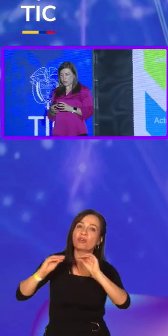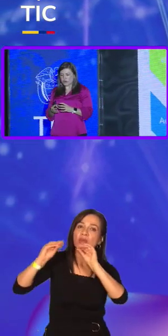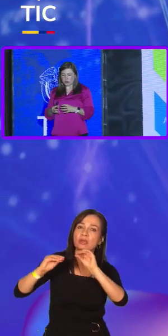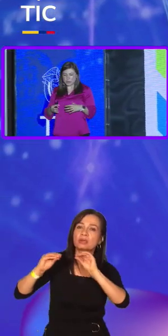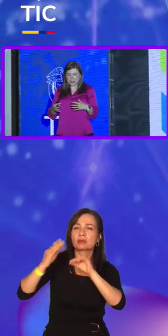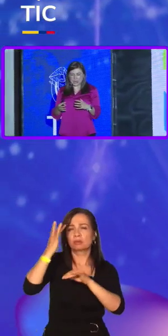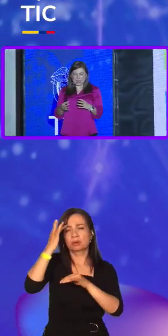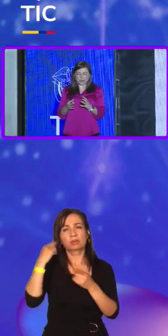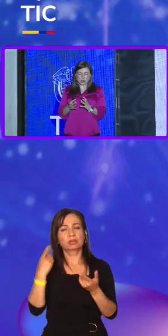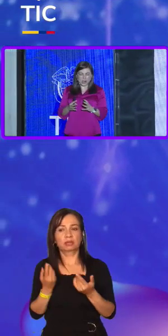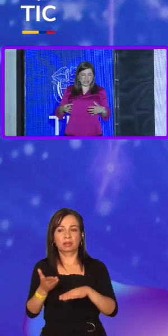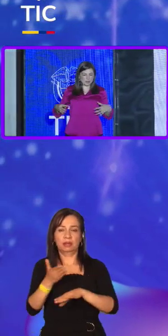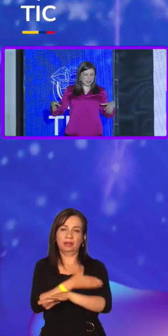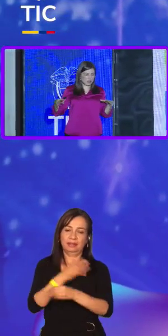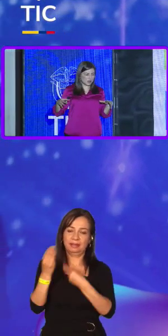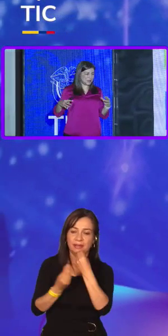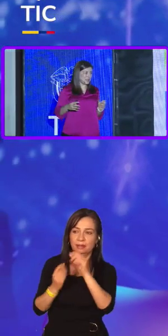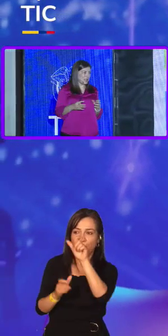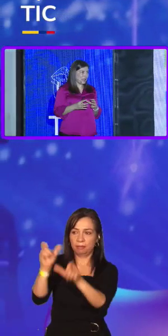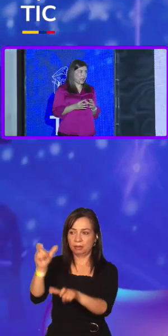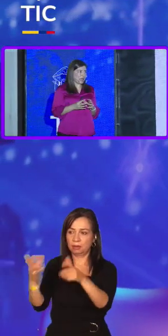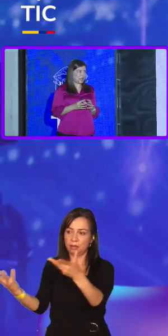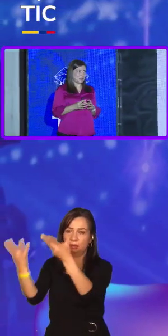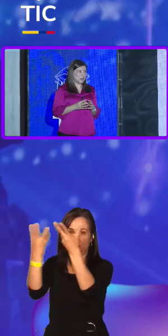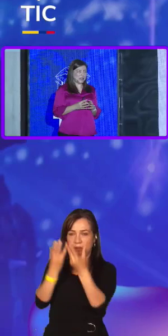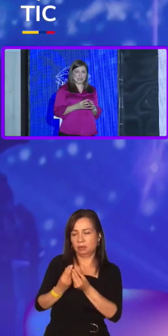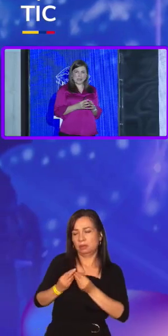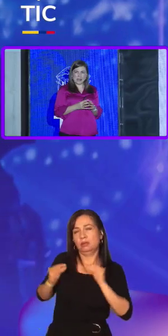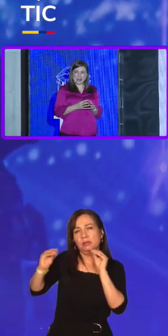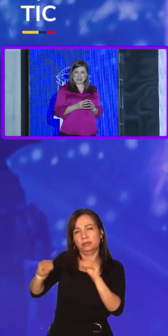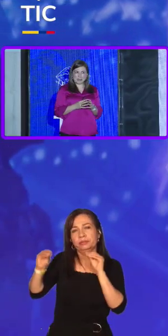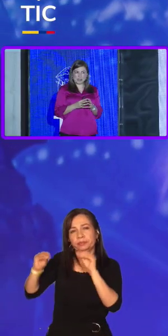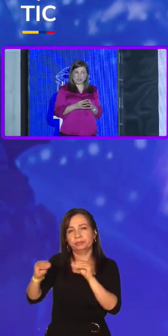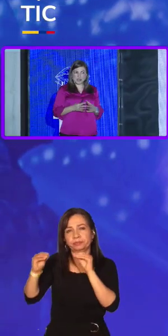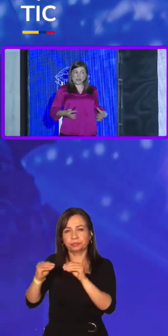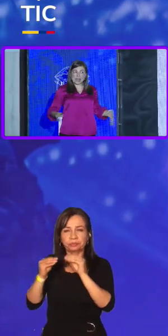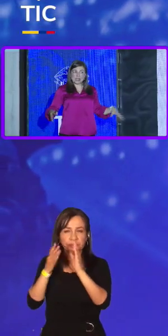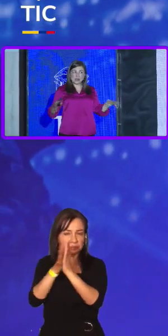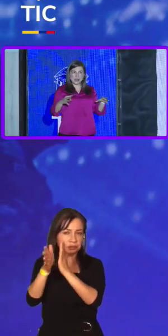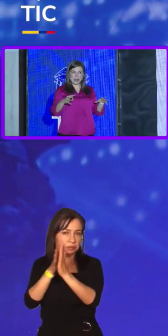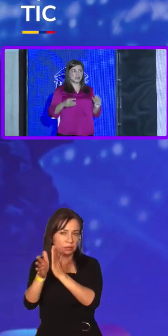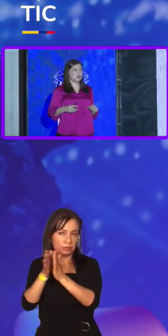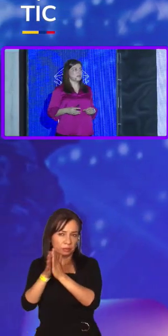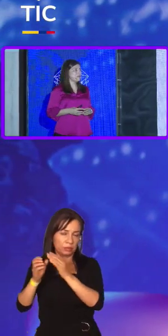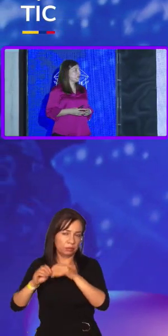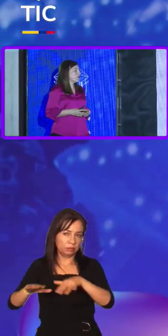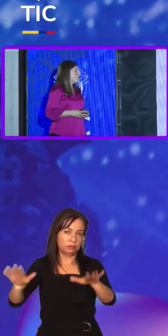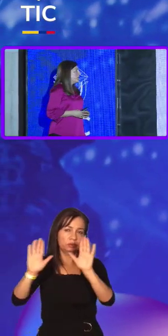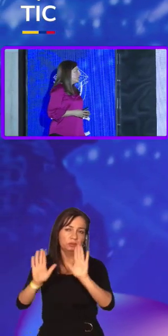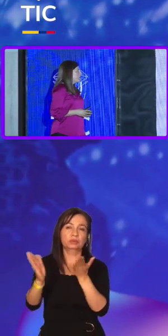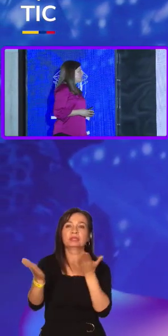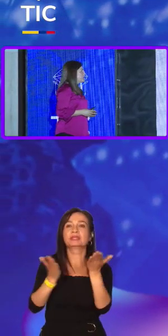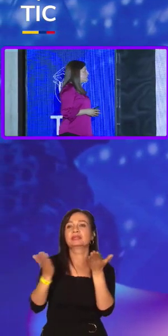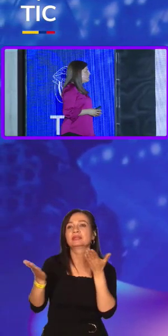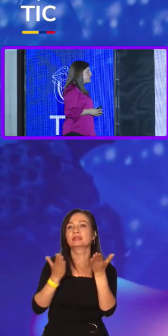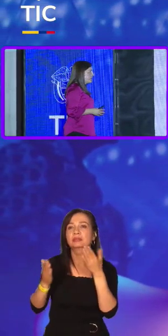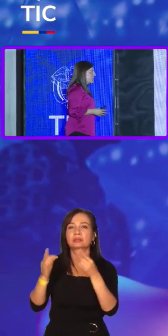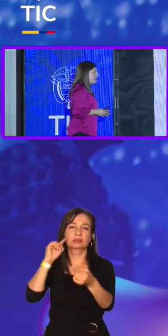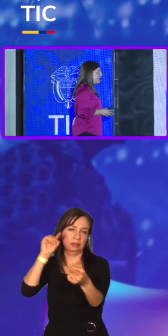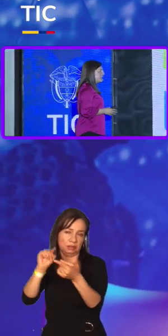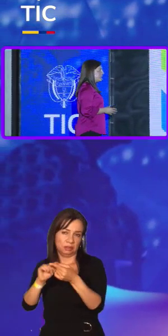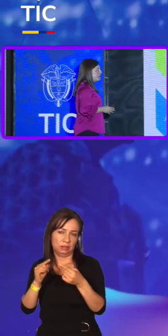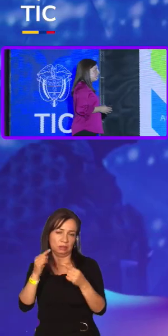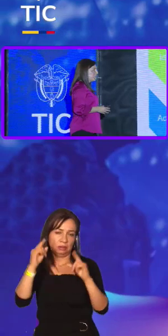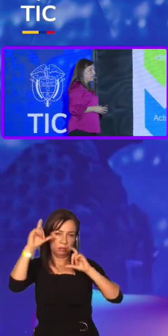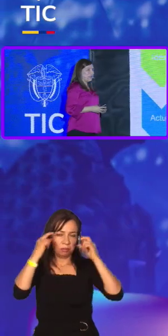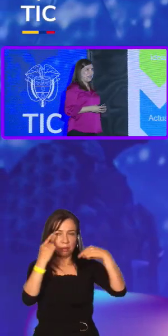se preocuparon por formar a todas las personas que también iban a dar servicios relacionados con un